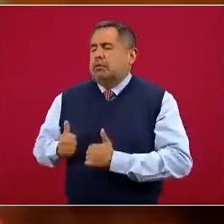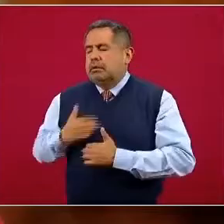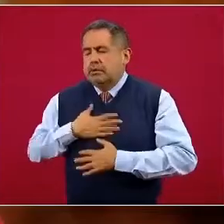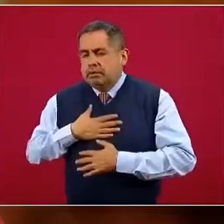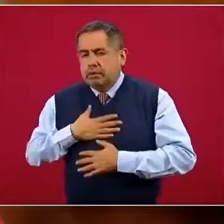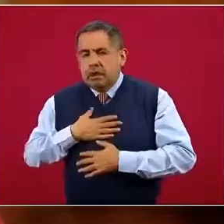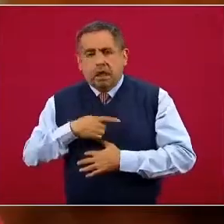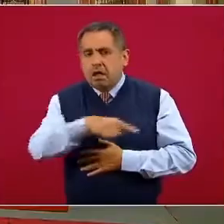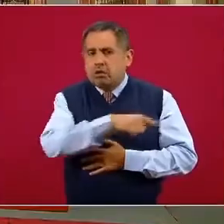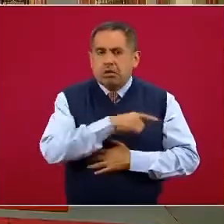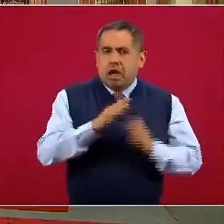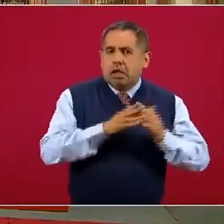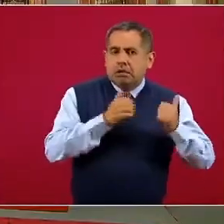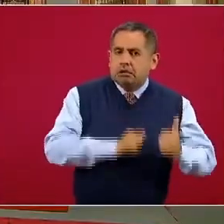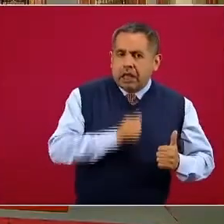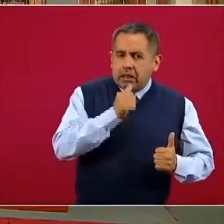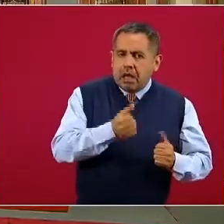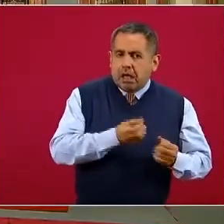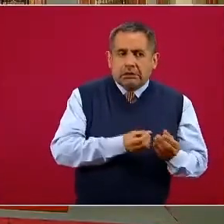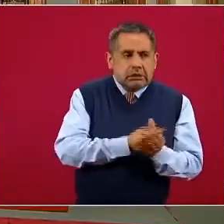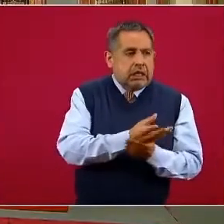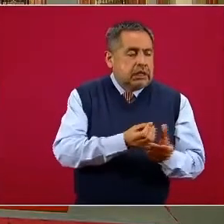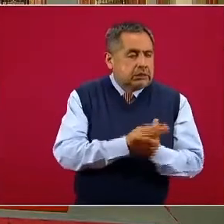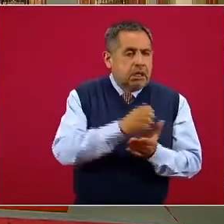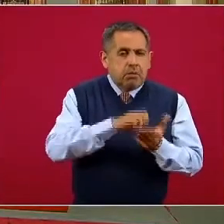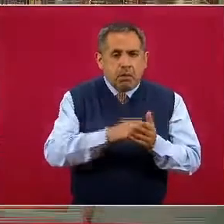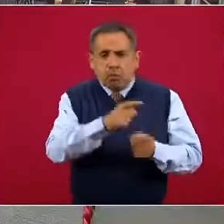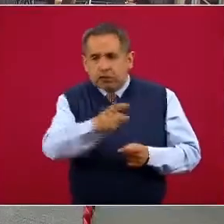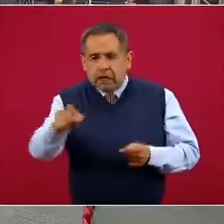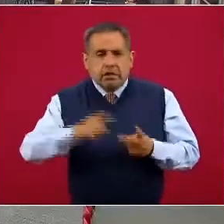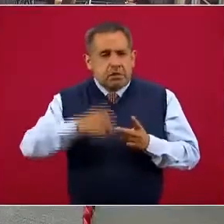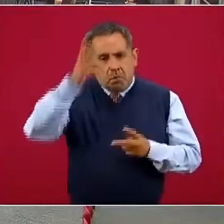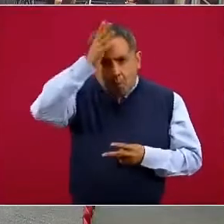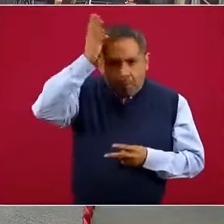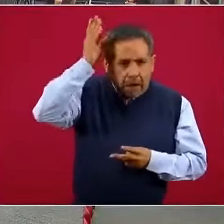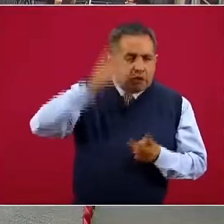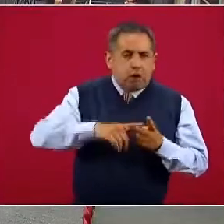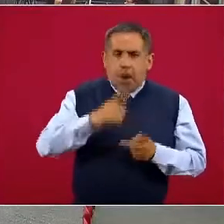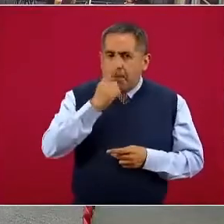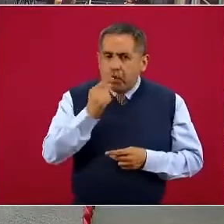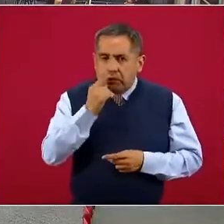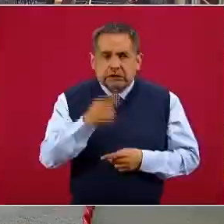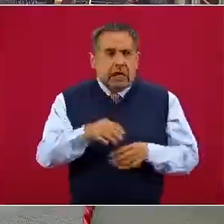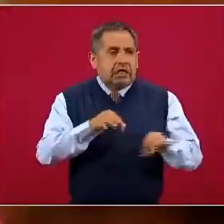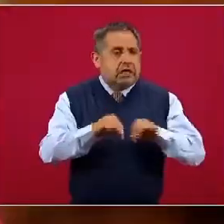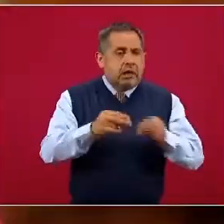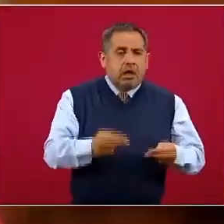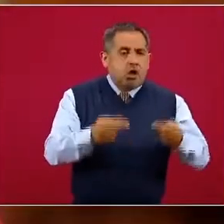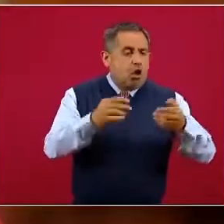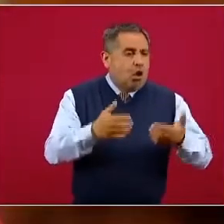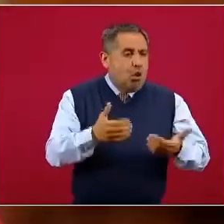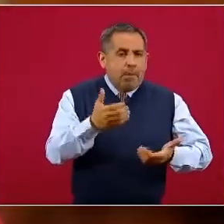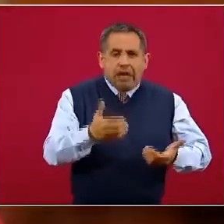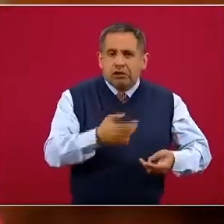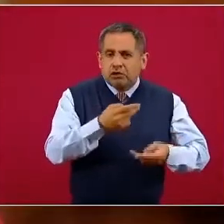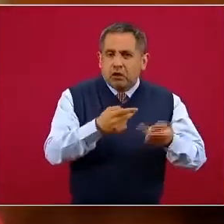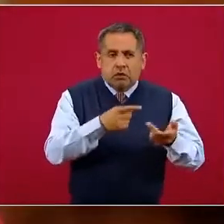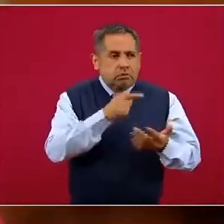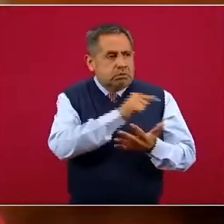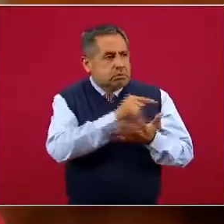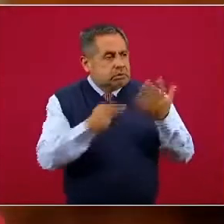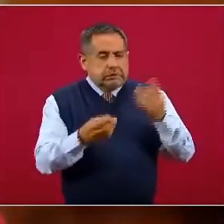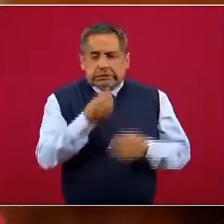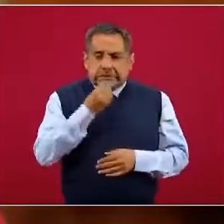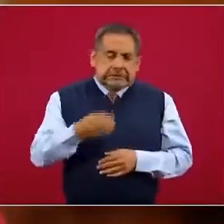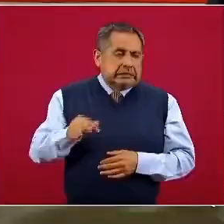resguardar, como ustedes, como los bomberos, como los policías, como los trabajadores del comercio, como tanta gente que